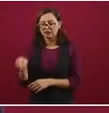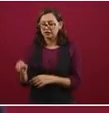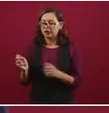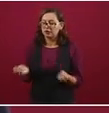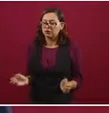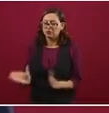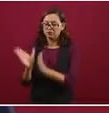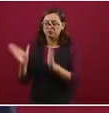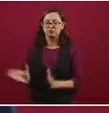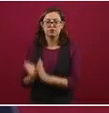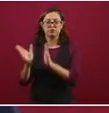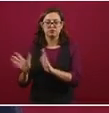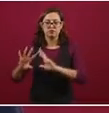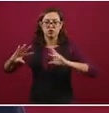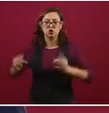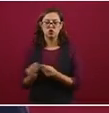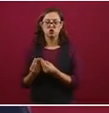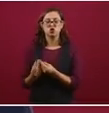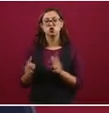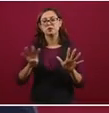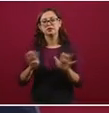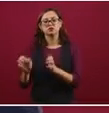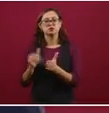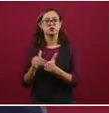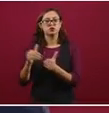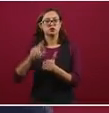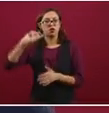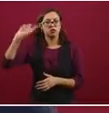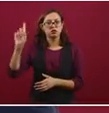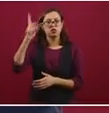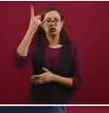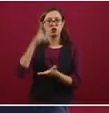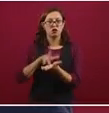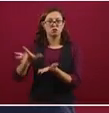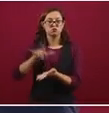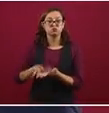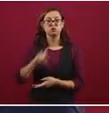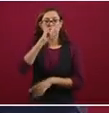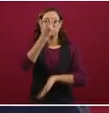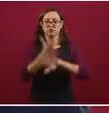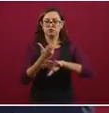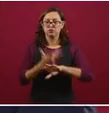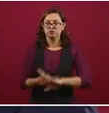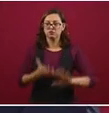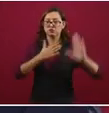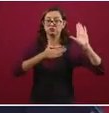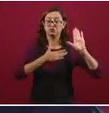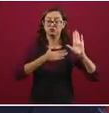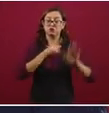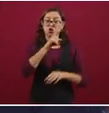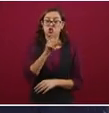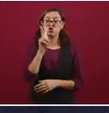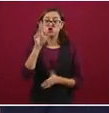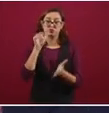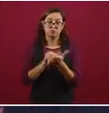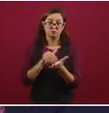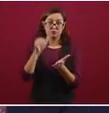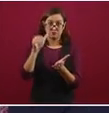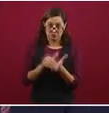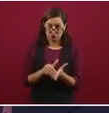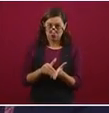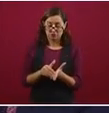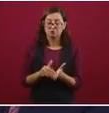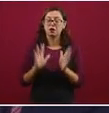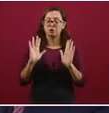de 926 millones de dólares. Compromiso de los Estados Unidos fueron 2.000 millones. Entonces, todavía